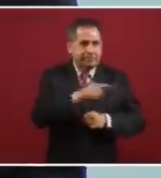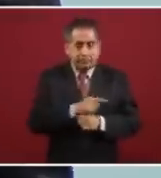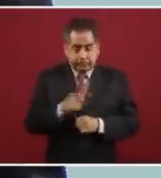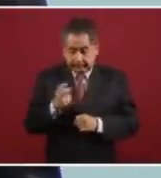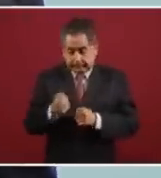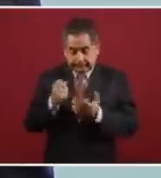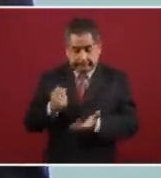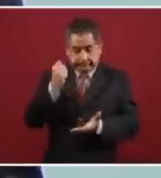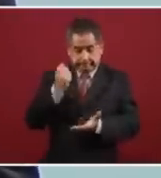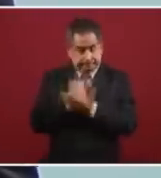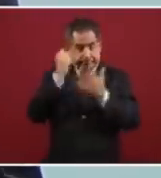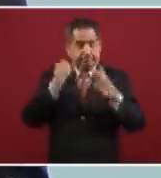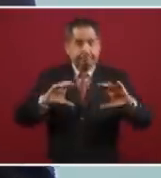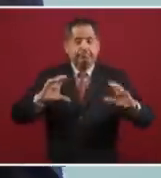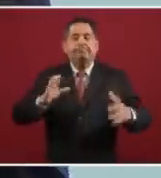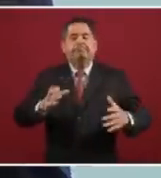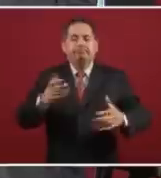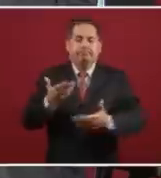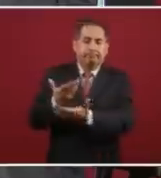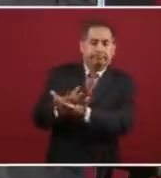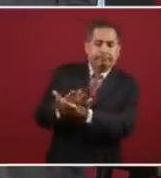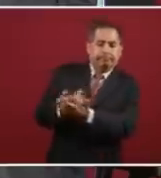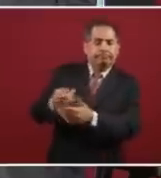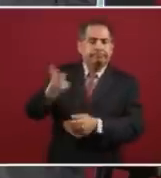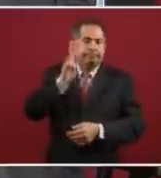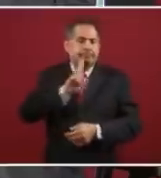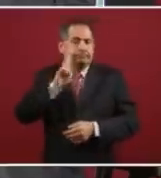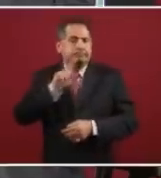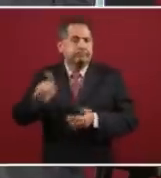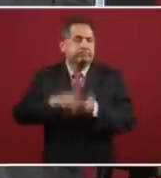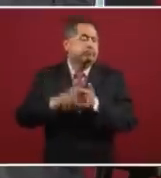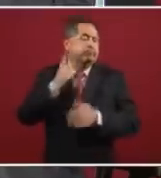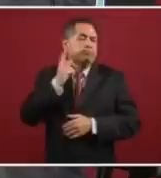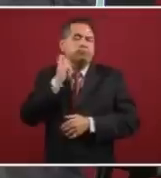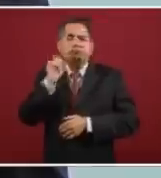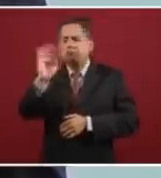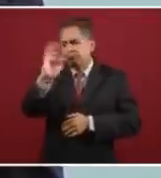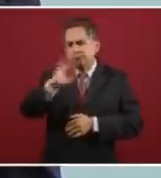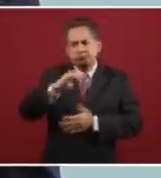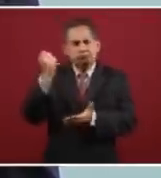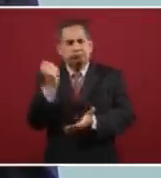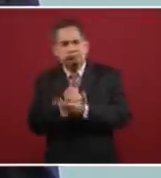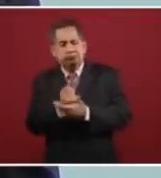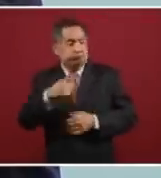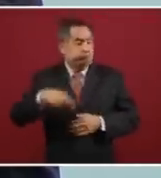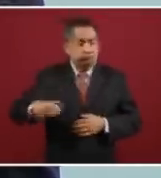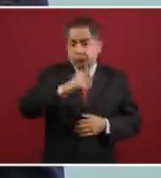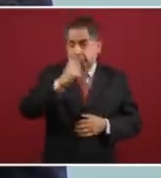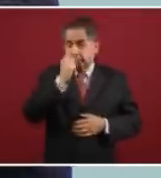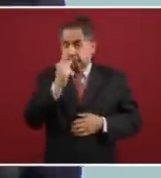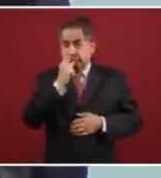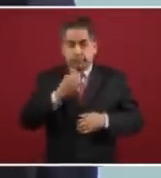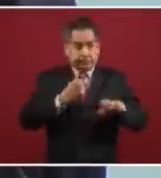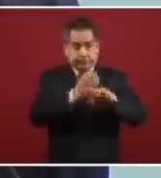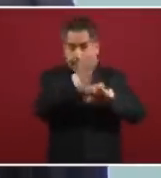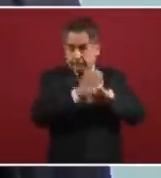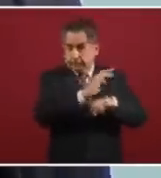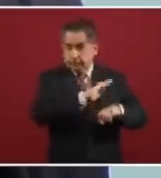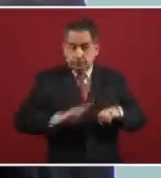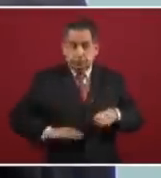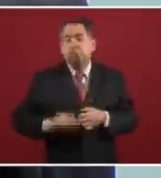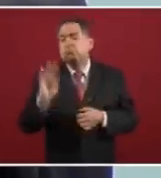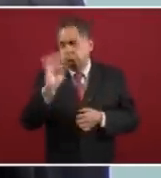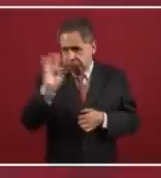aprobación que está hoy en el Congreso de la Unión, estimamos que las policías estatales y municipales